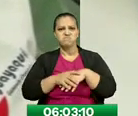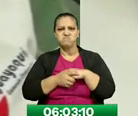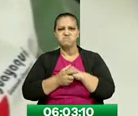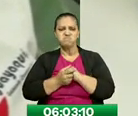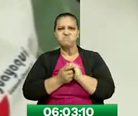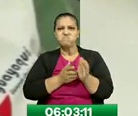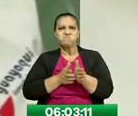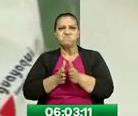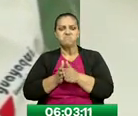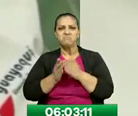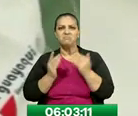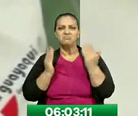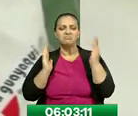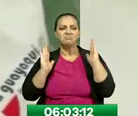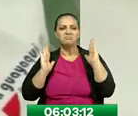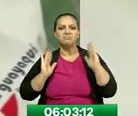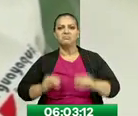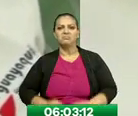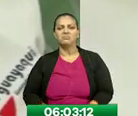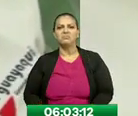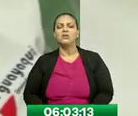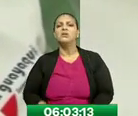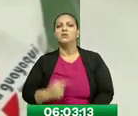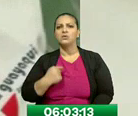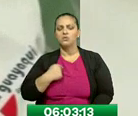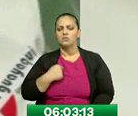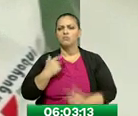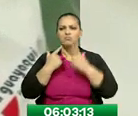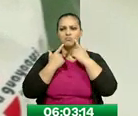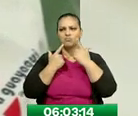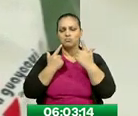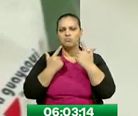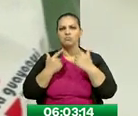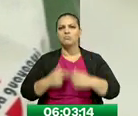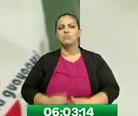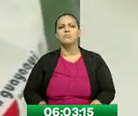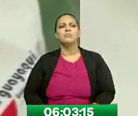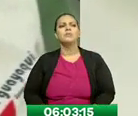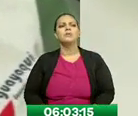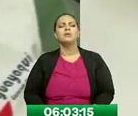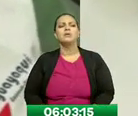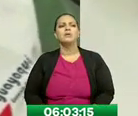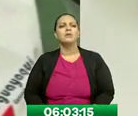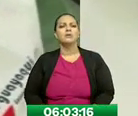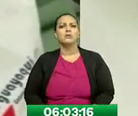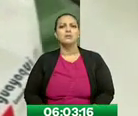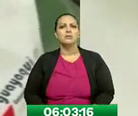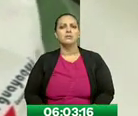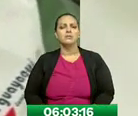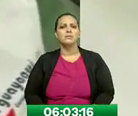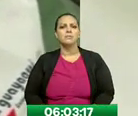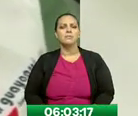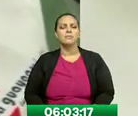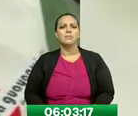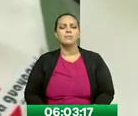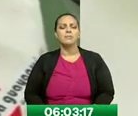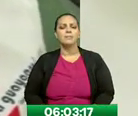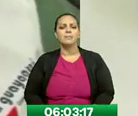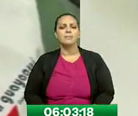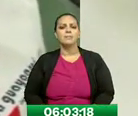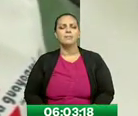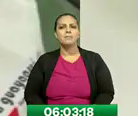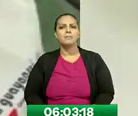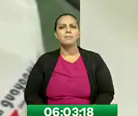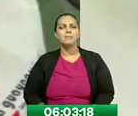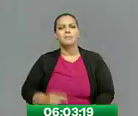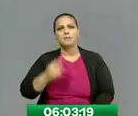un golpe. Entonces yo saco el gas para ahuyentarlo, y en eso él se va a la parte de atrás del. Mi maletero, yo